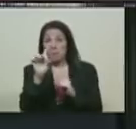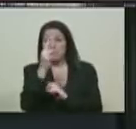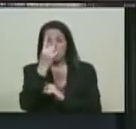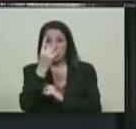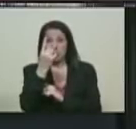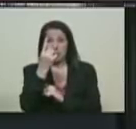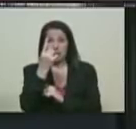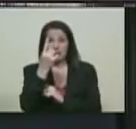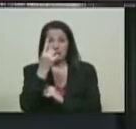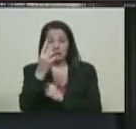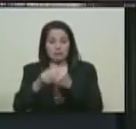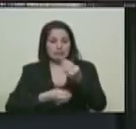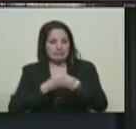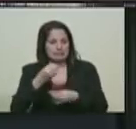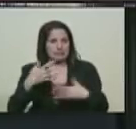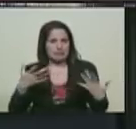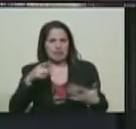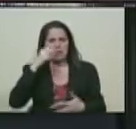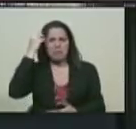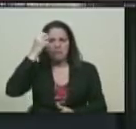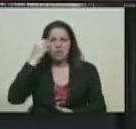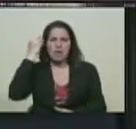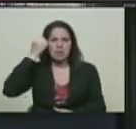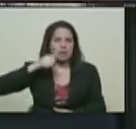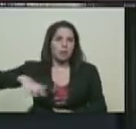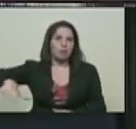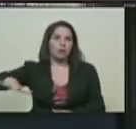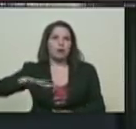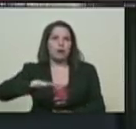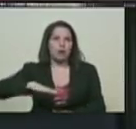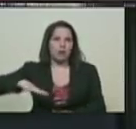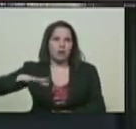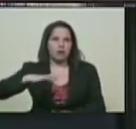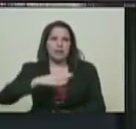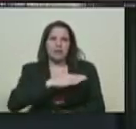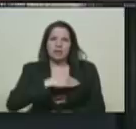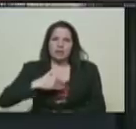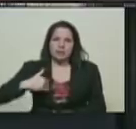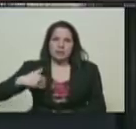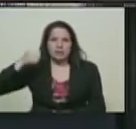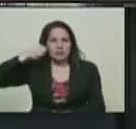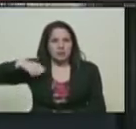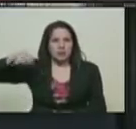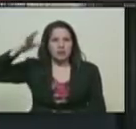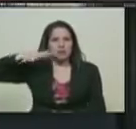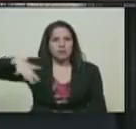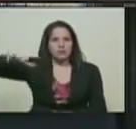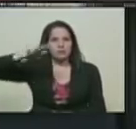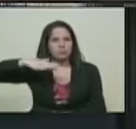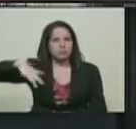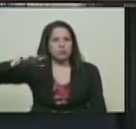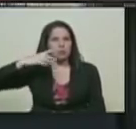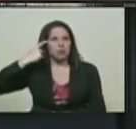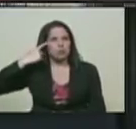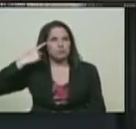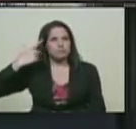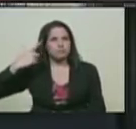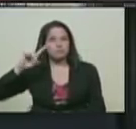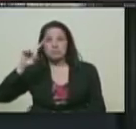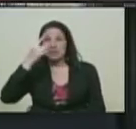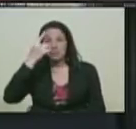prioridades. ¿Qué piensa el pueblo? ¿Qué quiere el pueblo? Que sean las